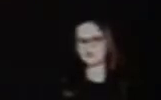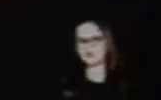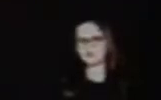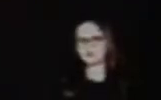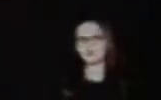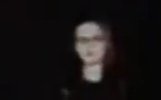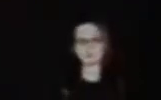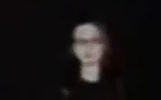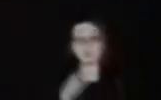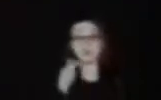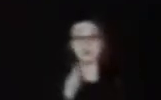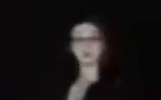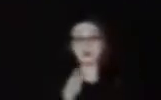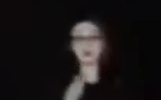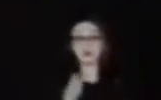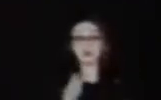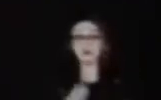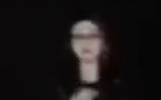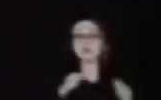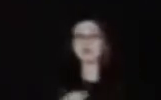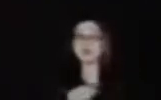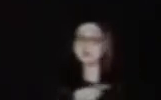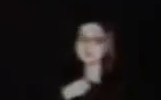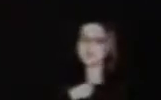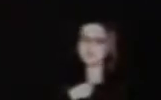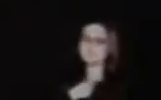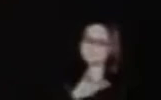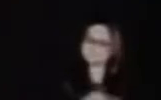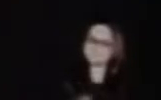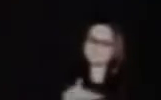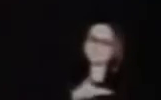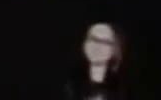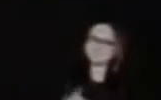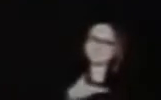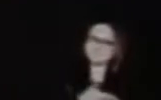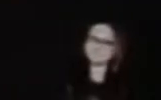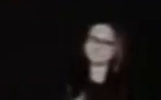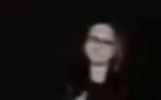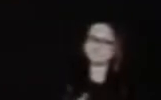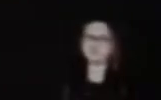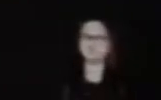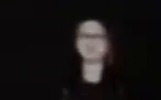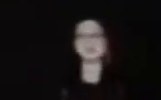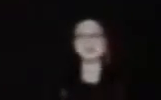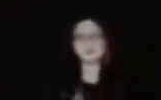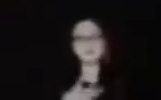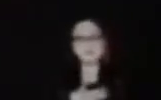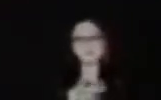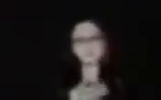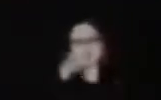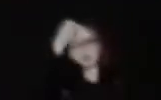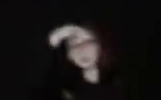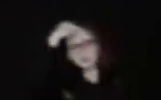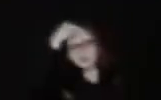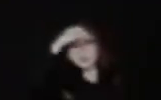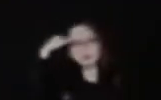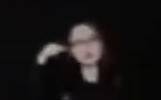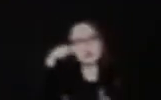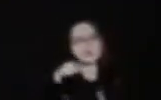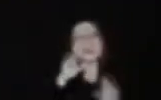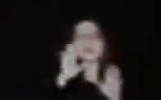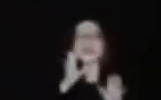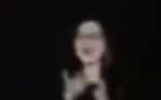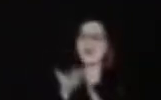como tal debemos enfrentarlo. Mi postura al respecto la